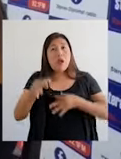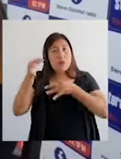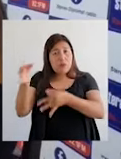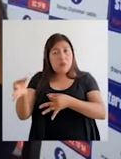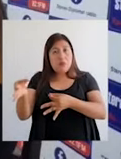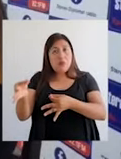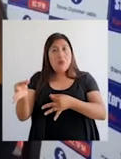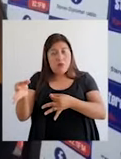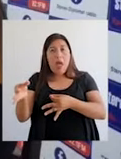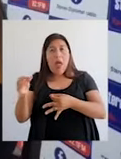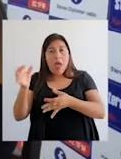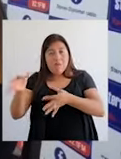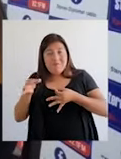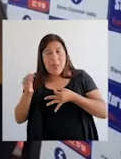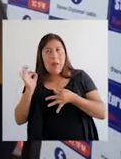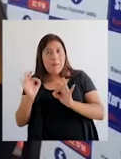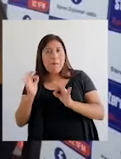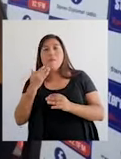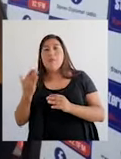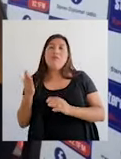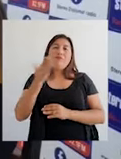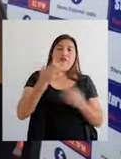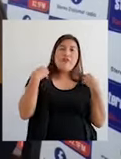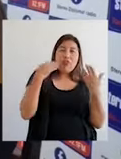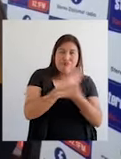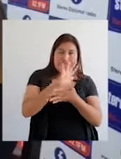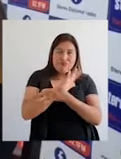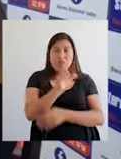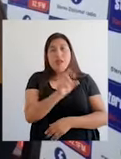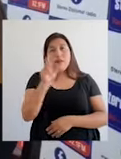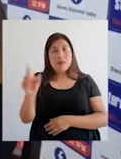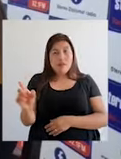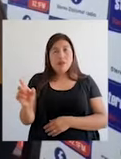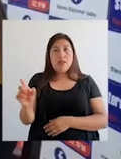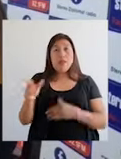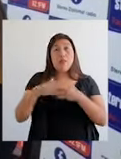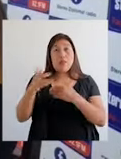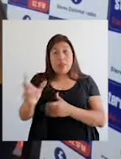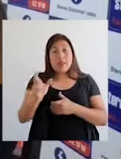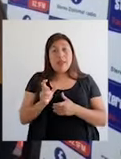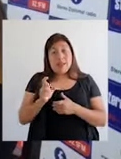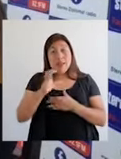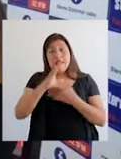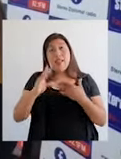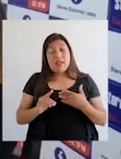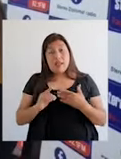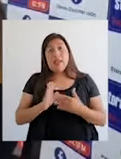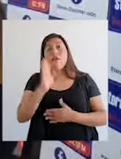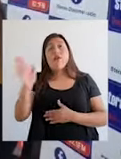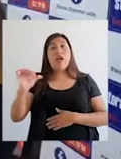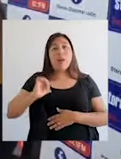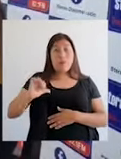discapacidad, aquella puede venir al CONADIS y obtener su carnet. Una vez que tiene el carnet, la unidad local de empadronamiento de su